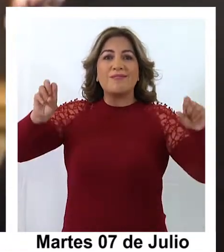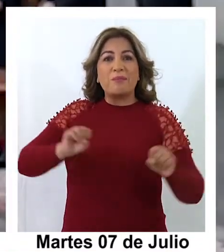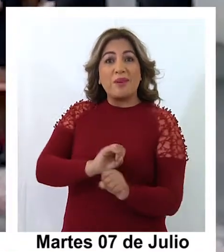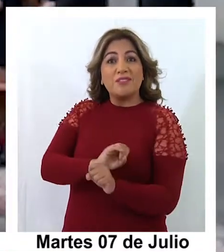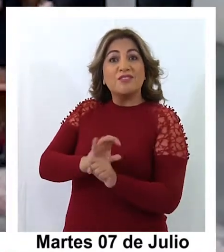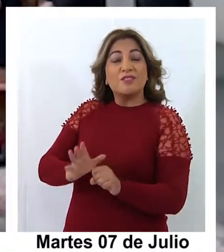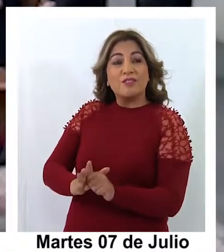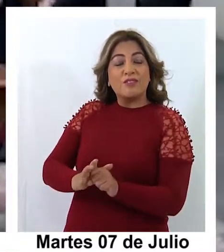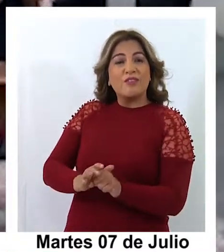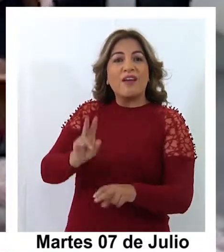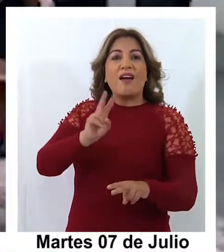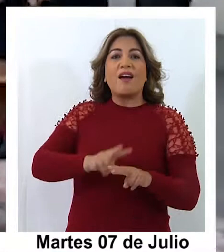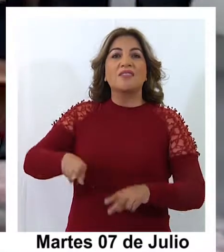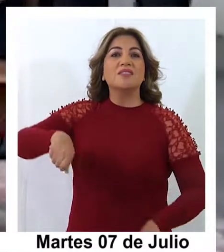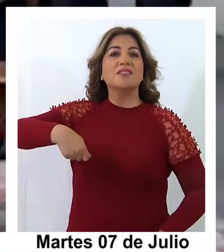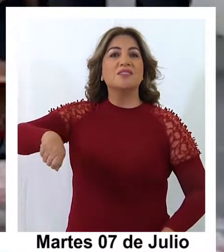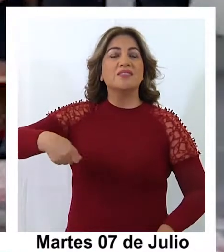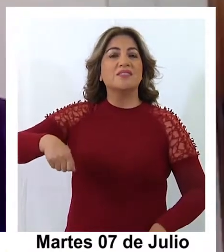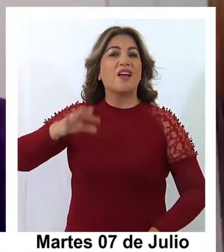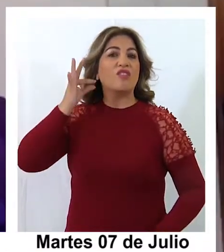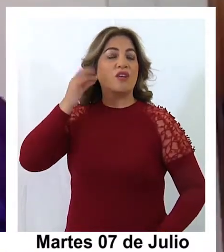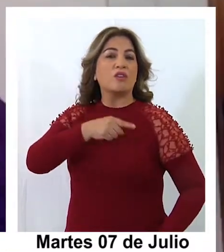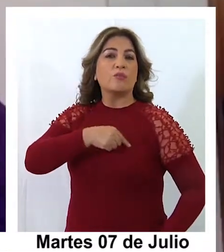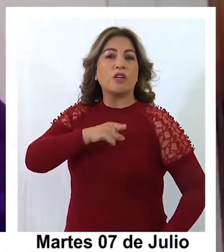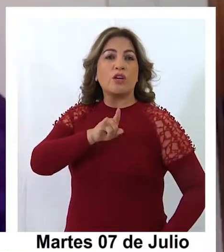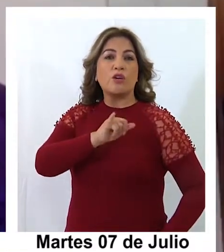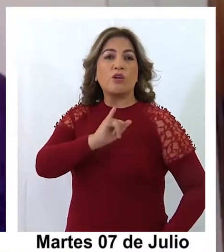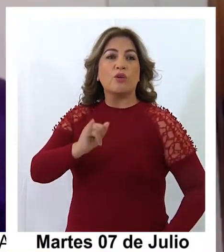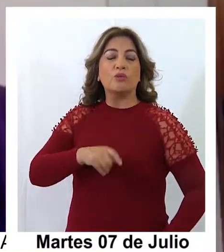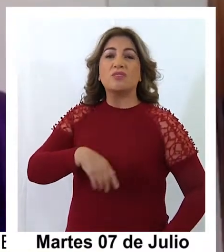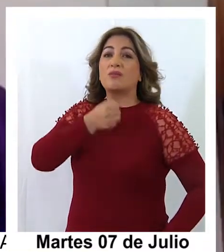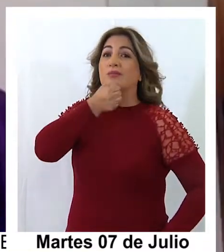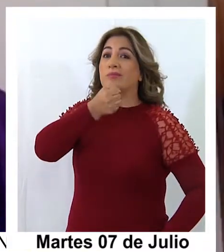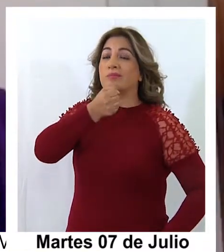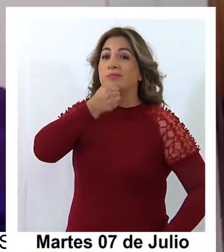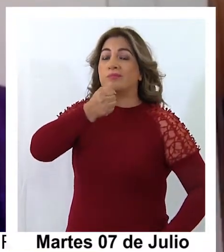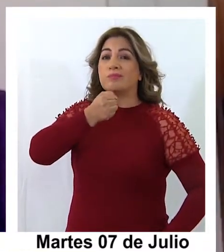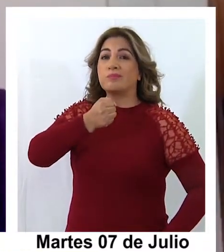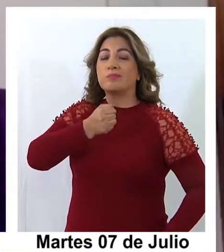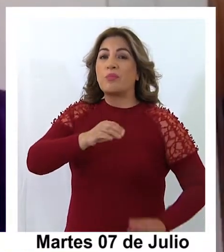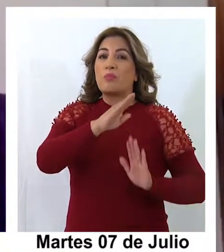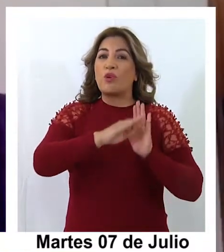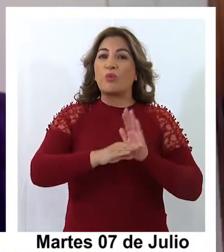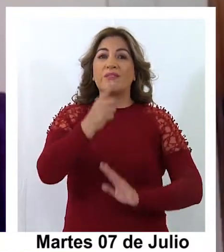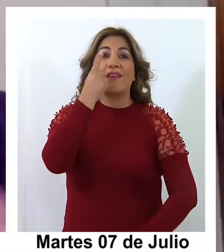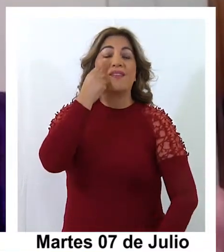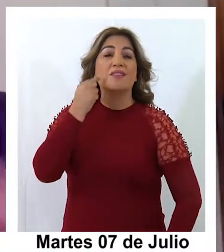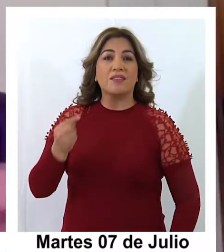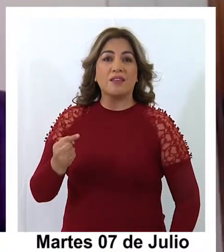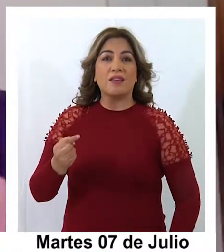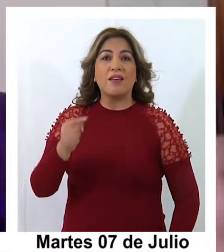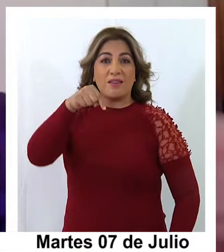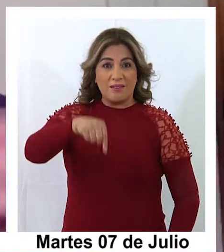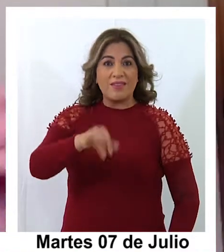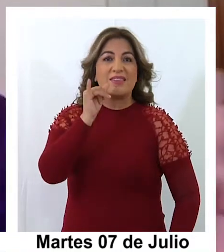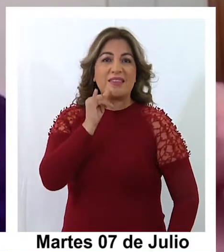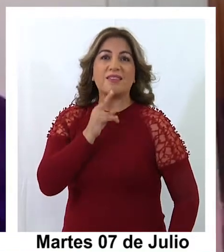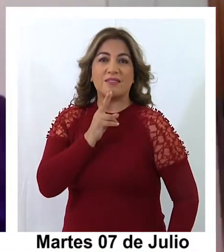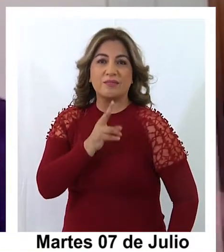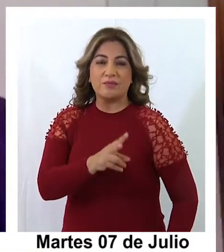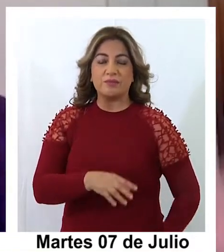pandemia, planteó la senadora Luz Ebensperger en una entrevista con el programa Iquique al Día de nuestro